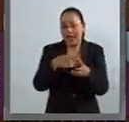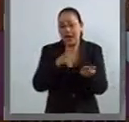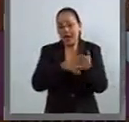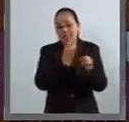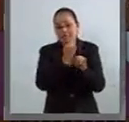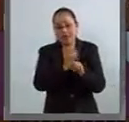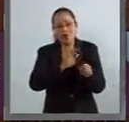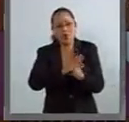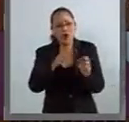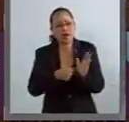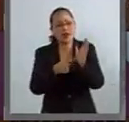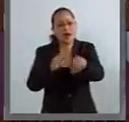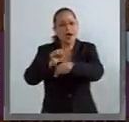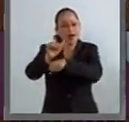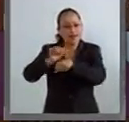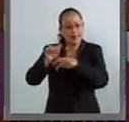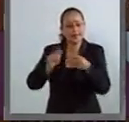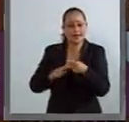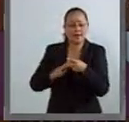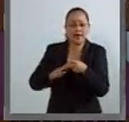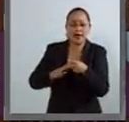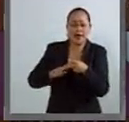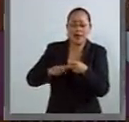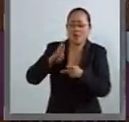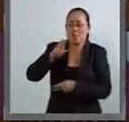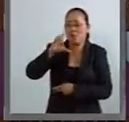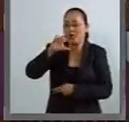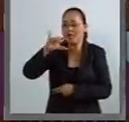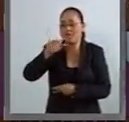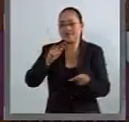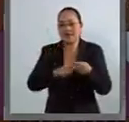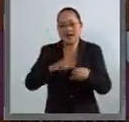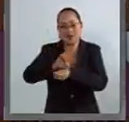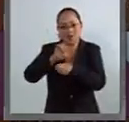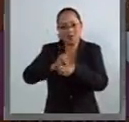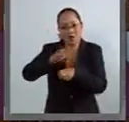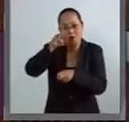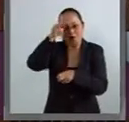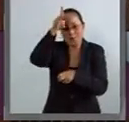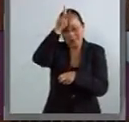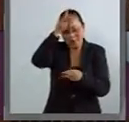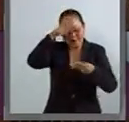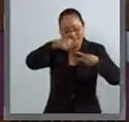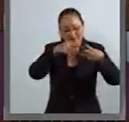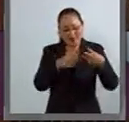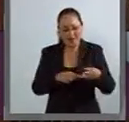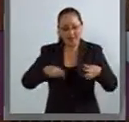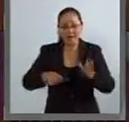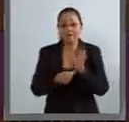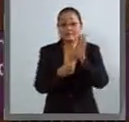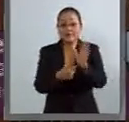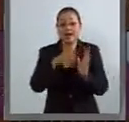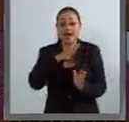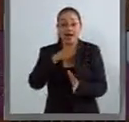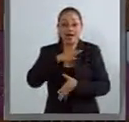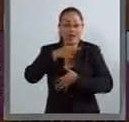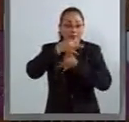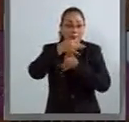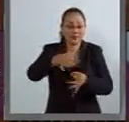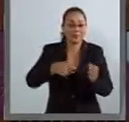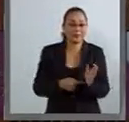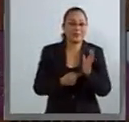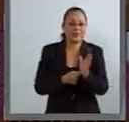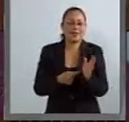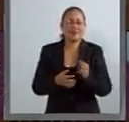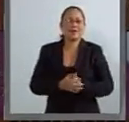los casos de Argentina, Bolivia, Ecuador y Perú. A partir de lo que tienen publicados estos